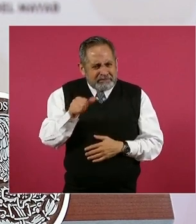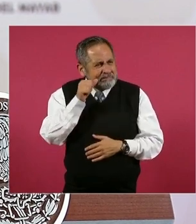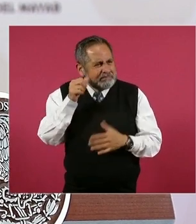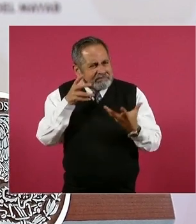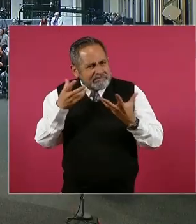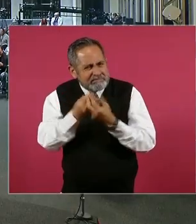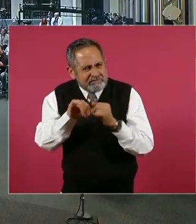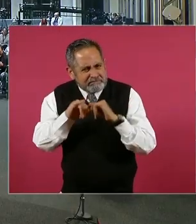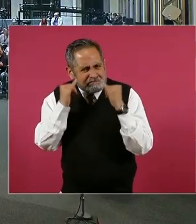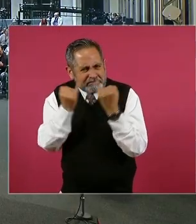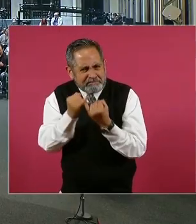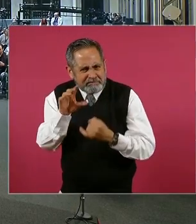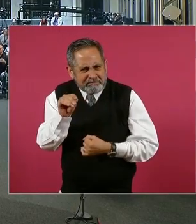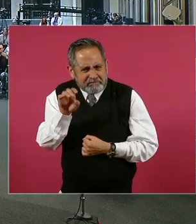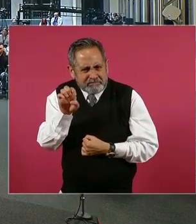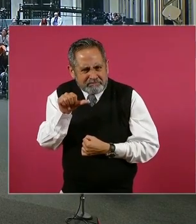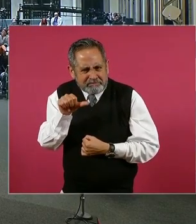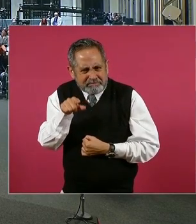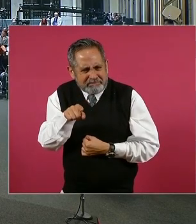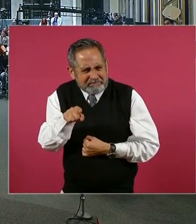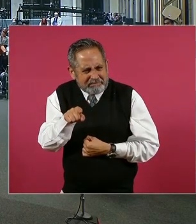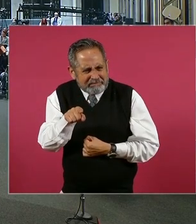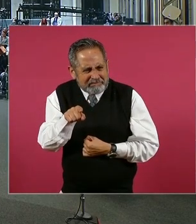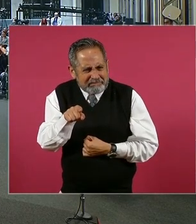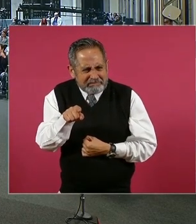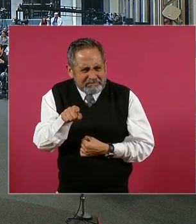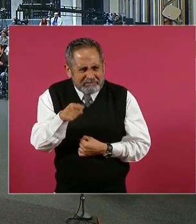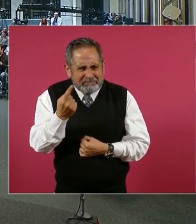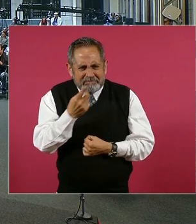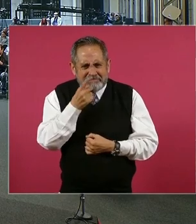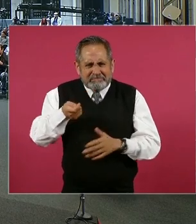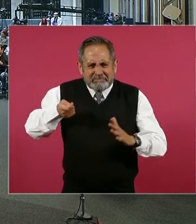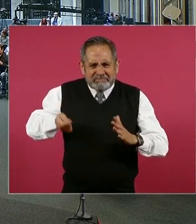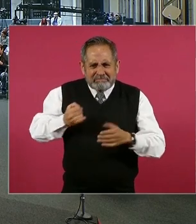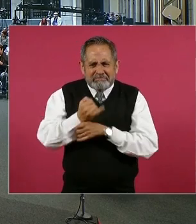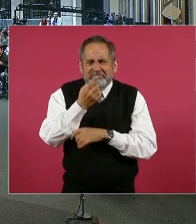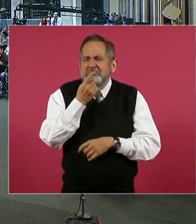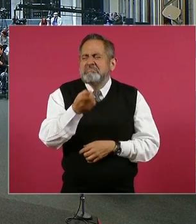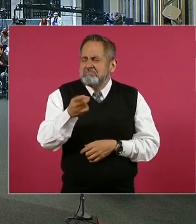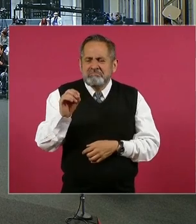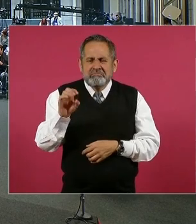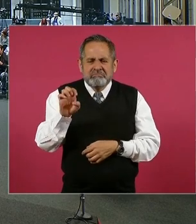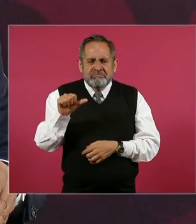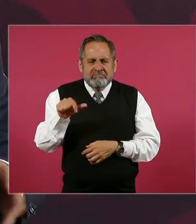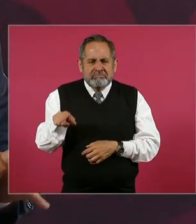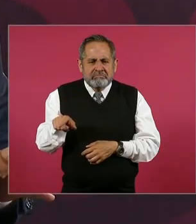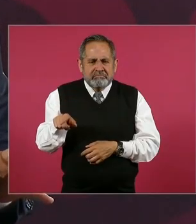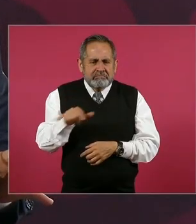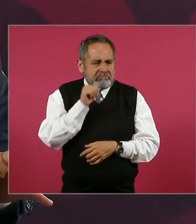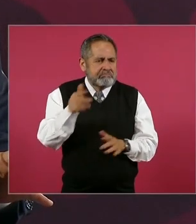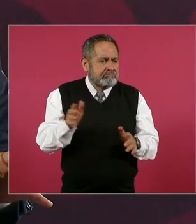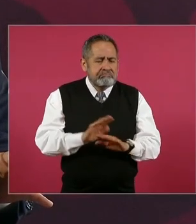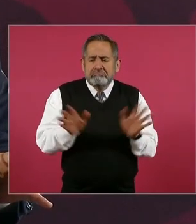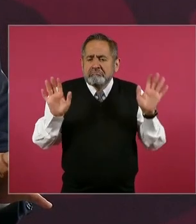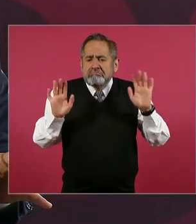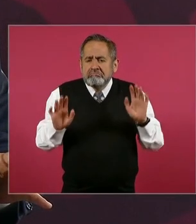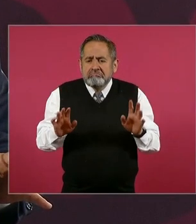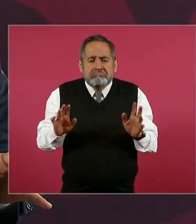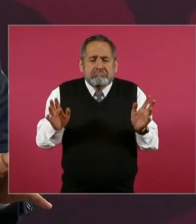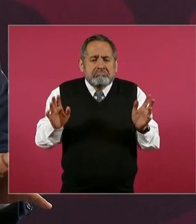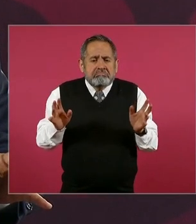oe ayer sí y qué resolvió nada